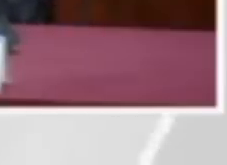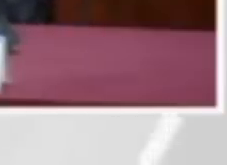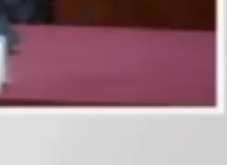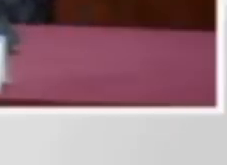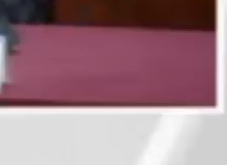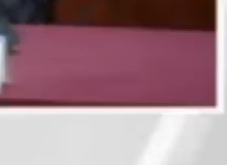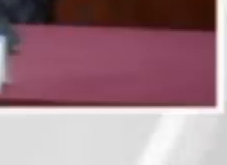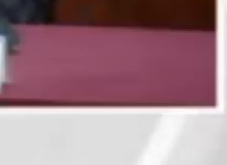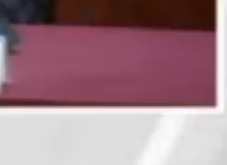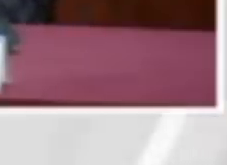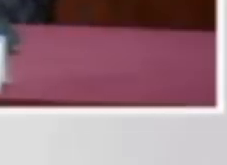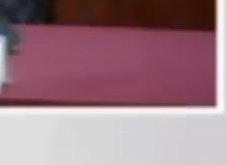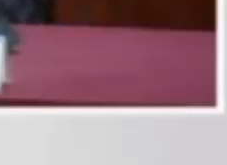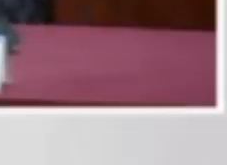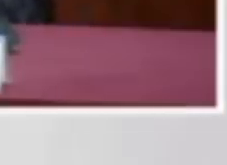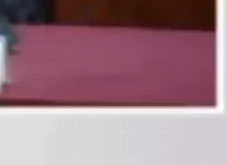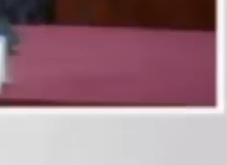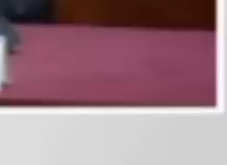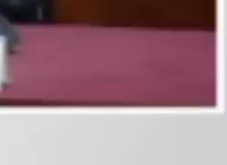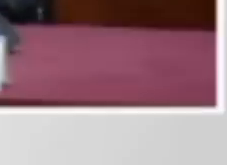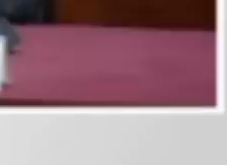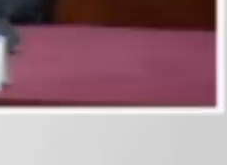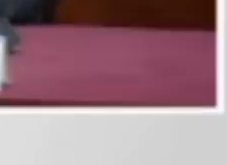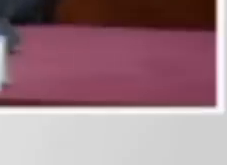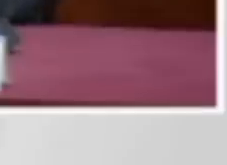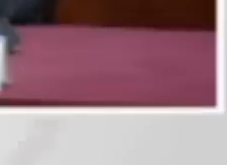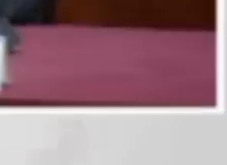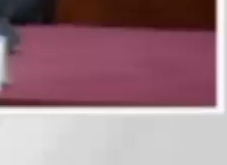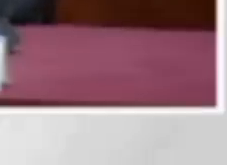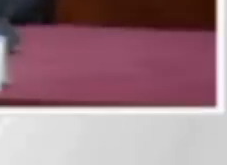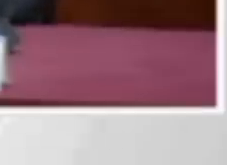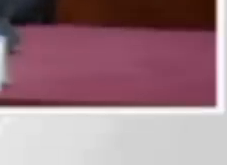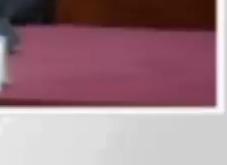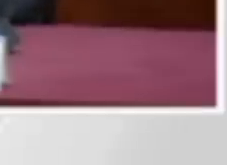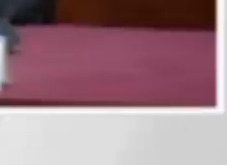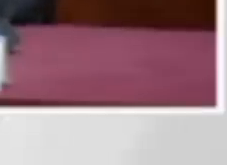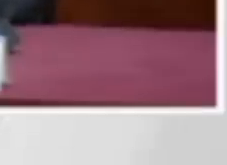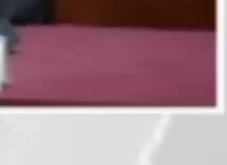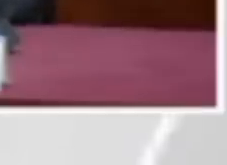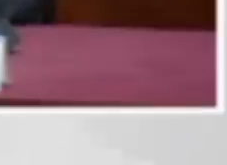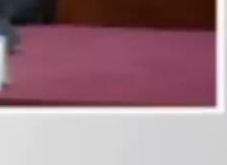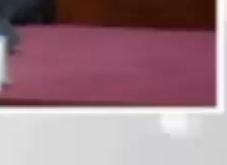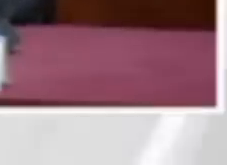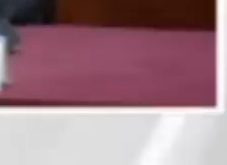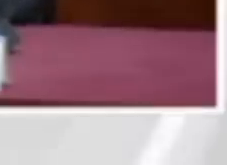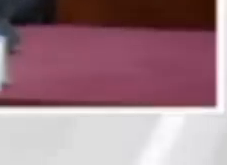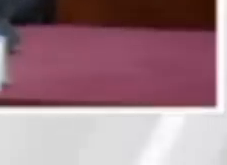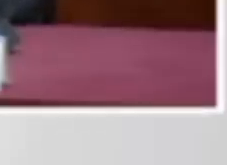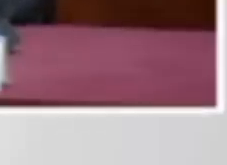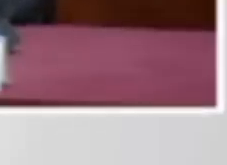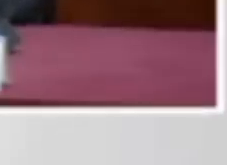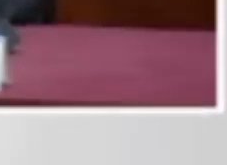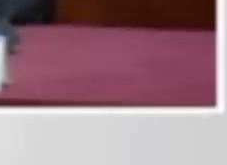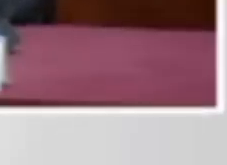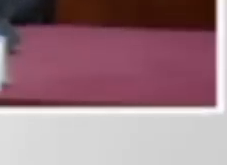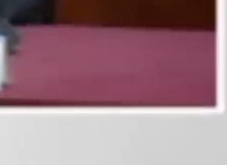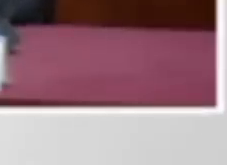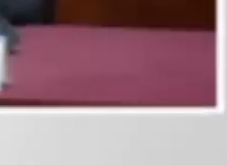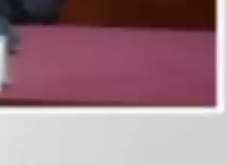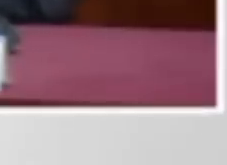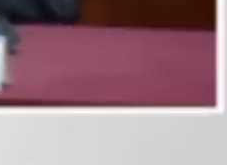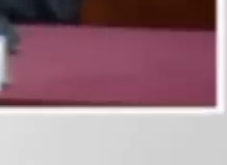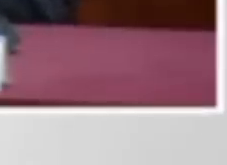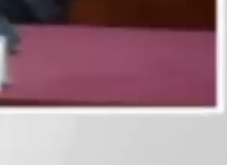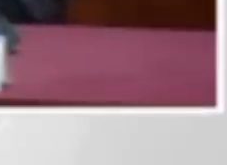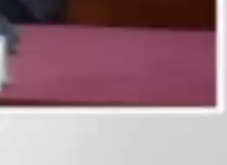diferencia y los que piden dentro de las condiciones es que haya un empadronamiento, porque muchas